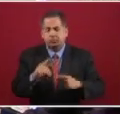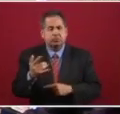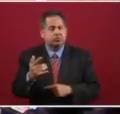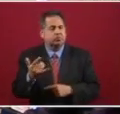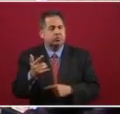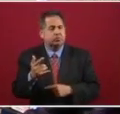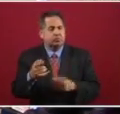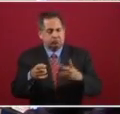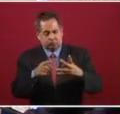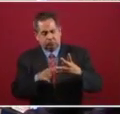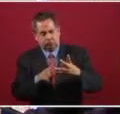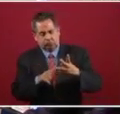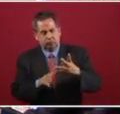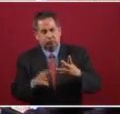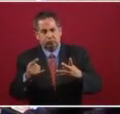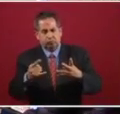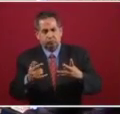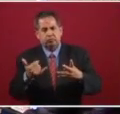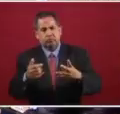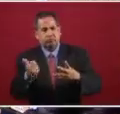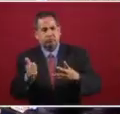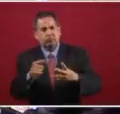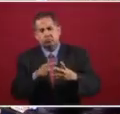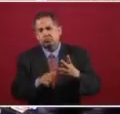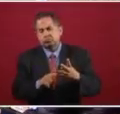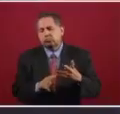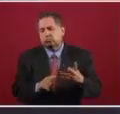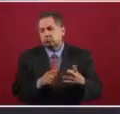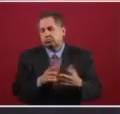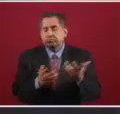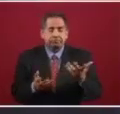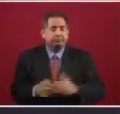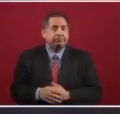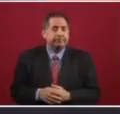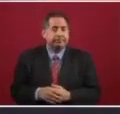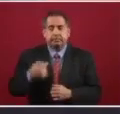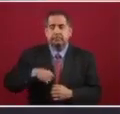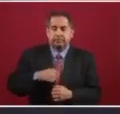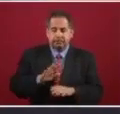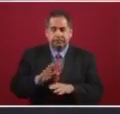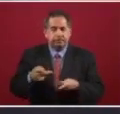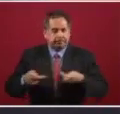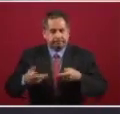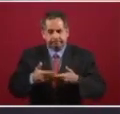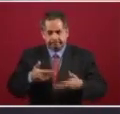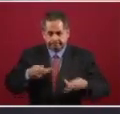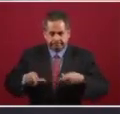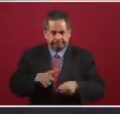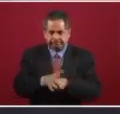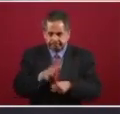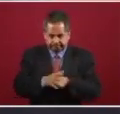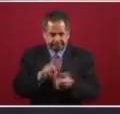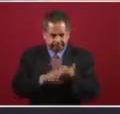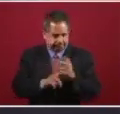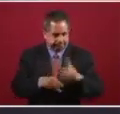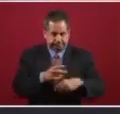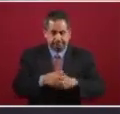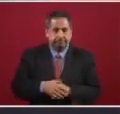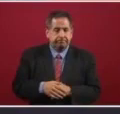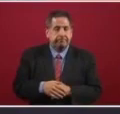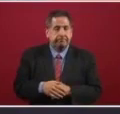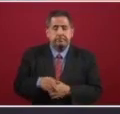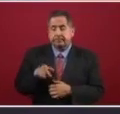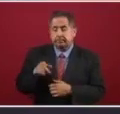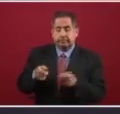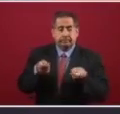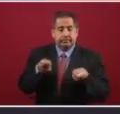julio y agosto. Entonces, estamos preparados para hacerlo así. El Centro Nacional de